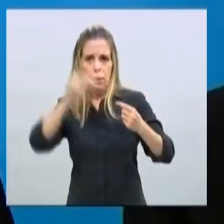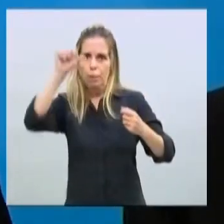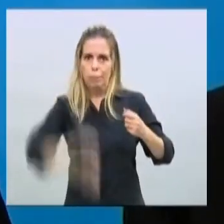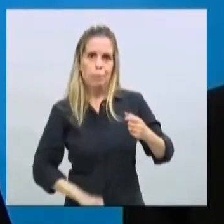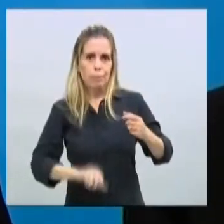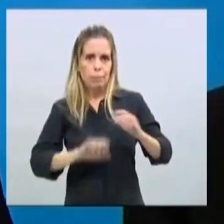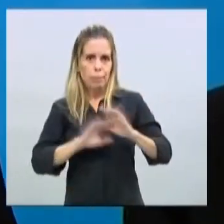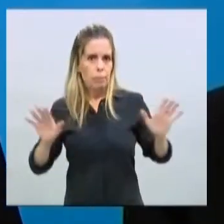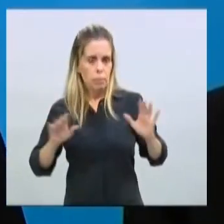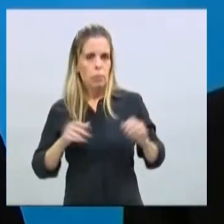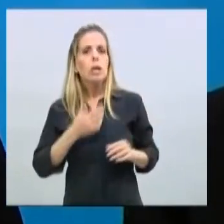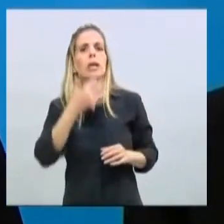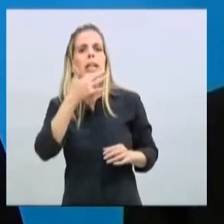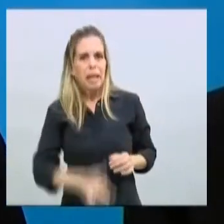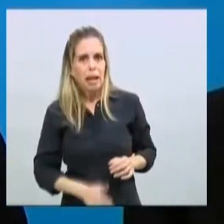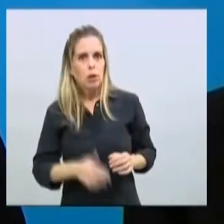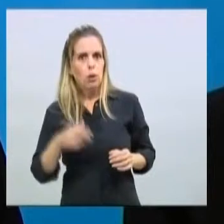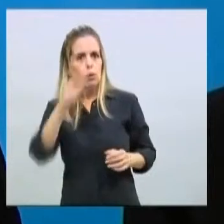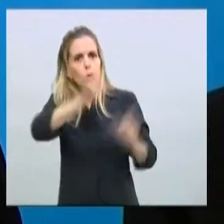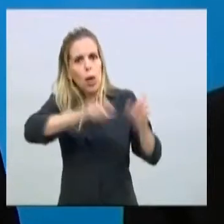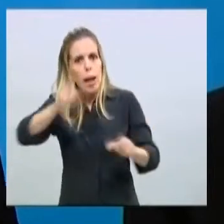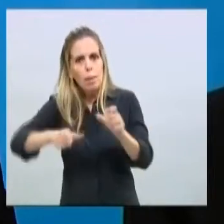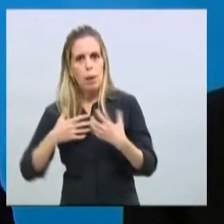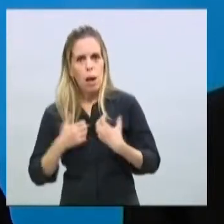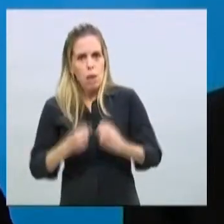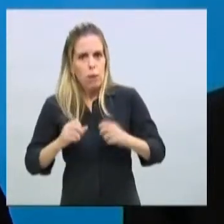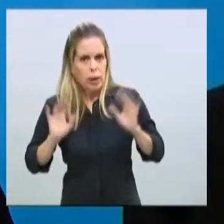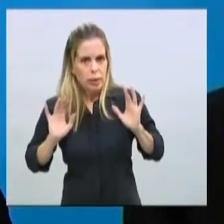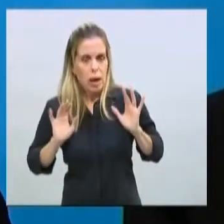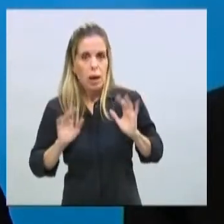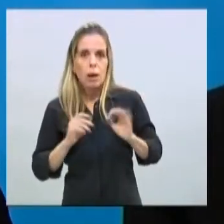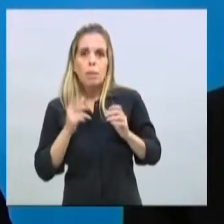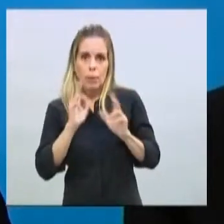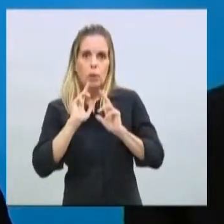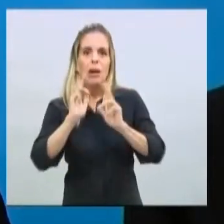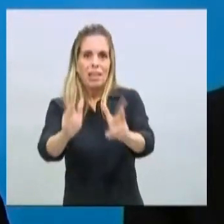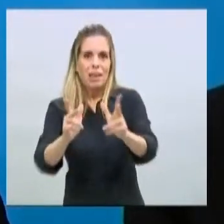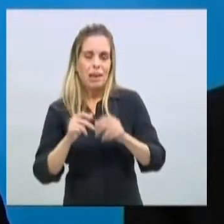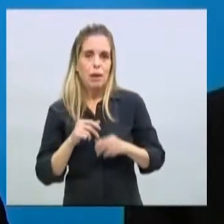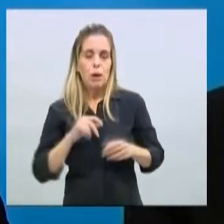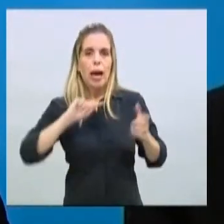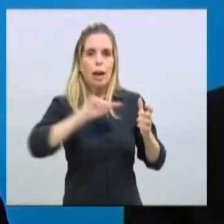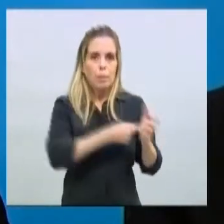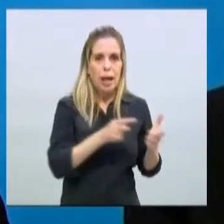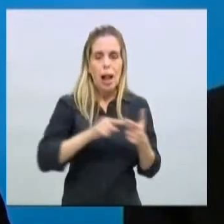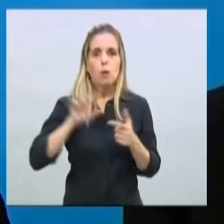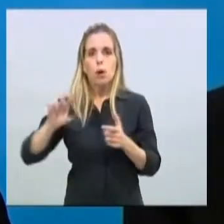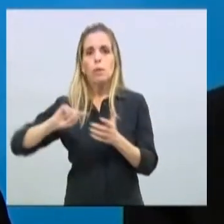que todos hacemos, pero allí la densidad demográfica es muy grande y todo se hace más complejo.